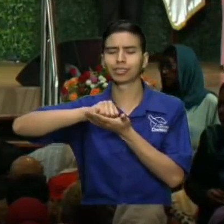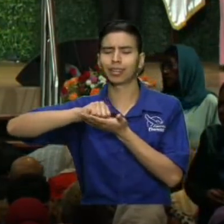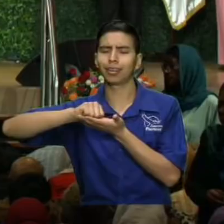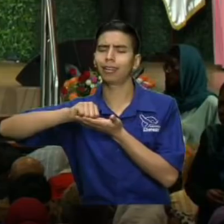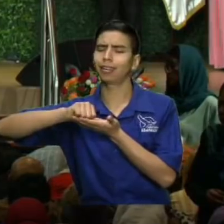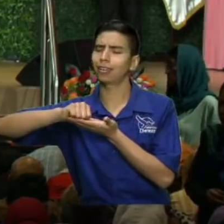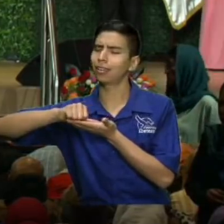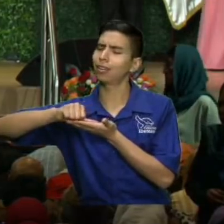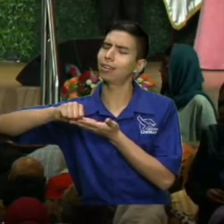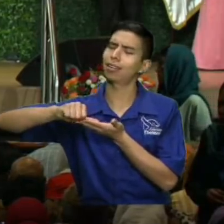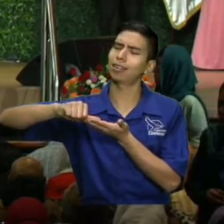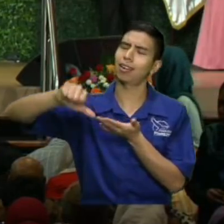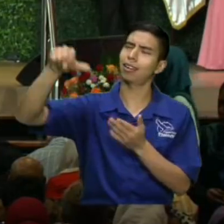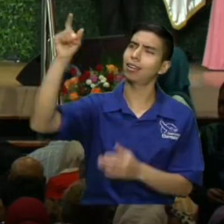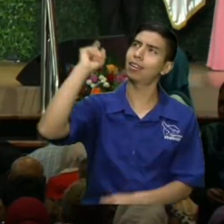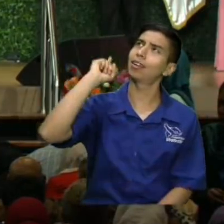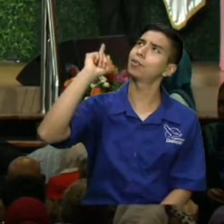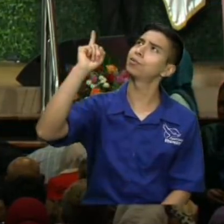gracias, Señor.